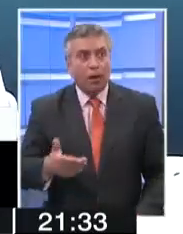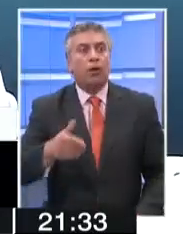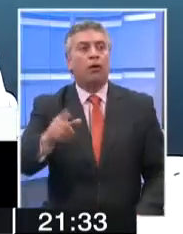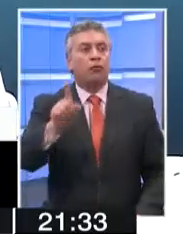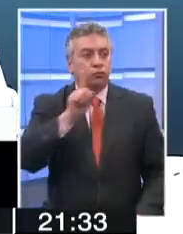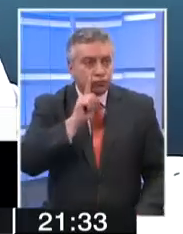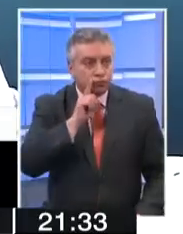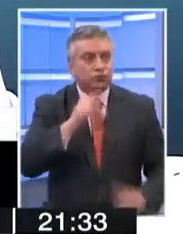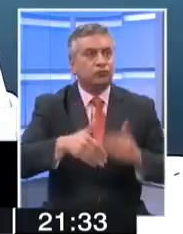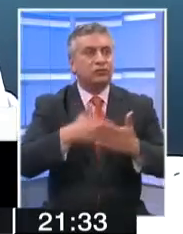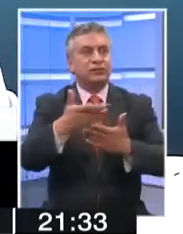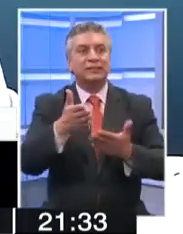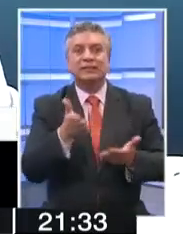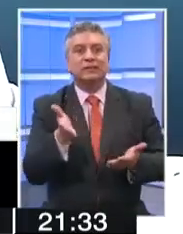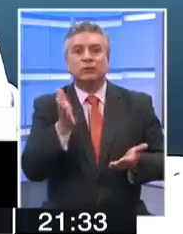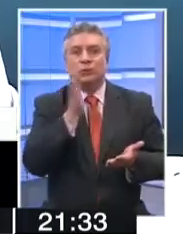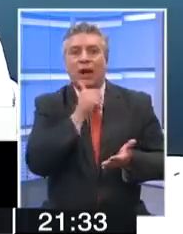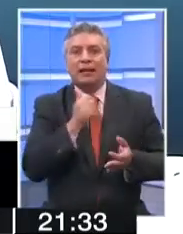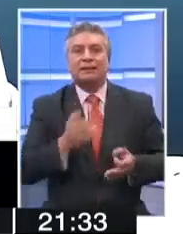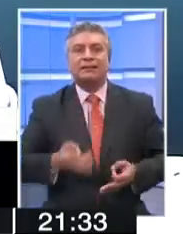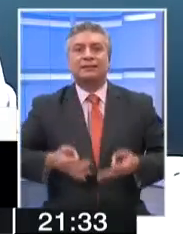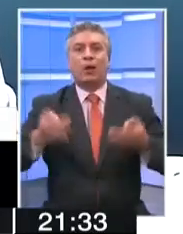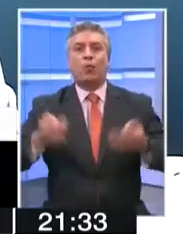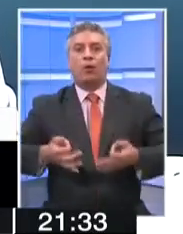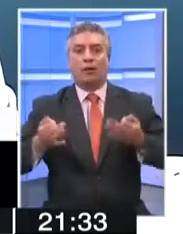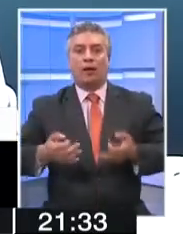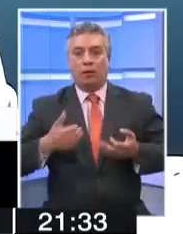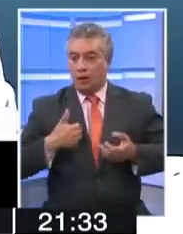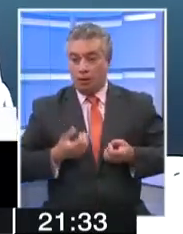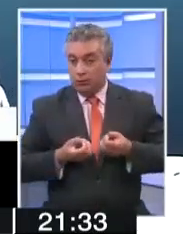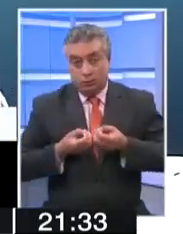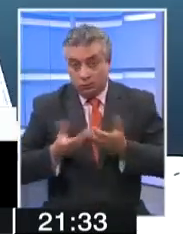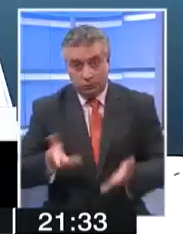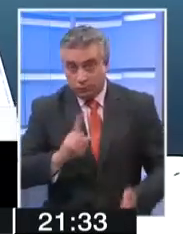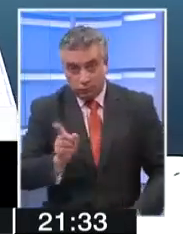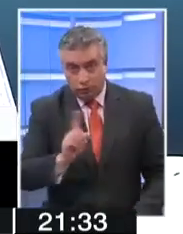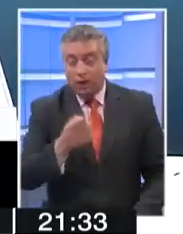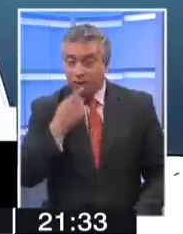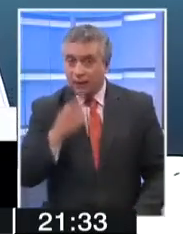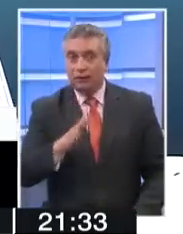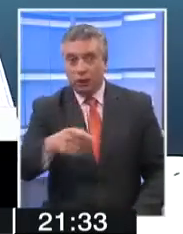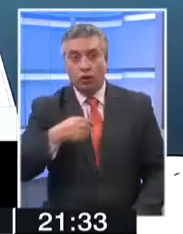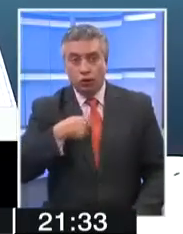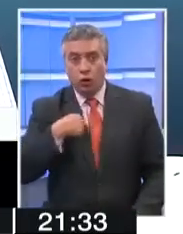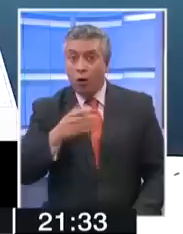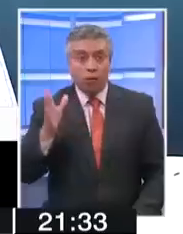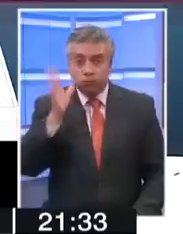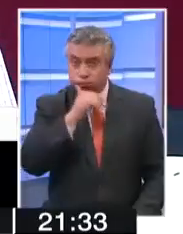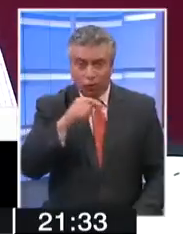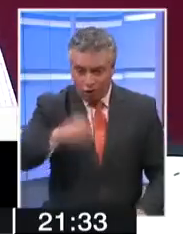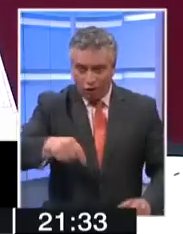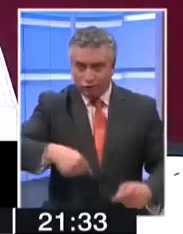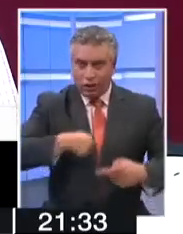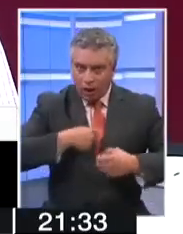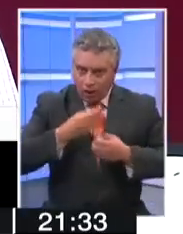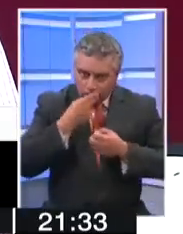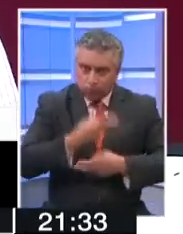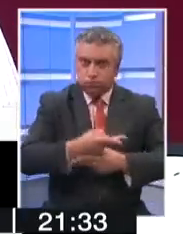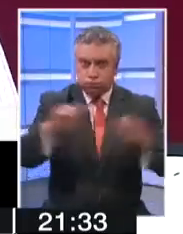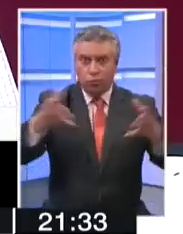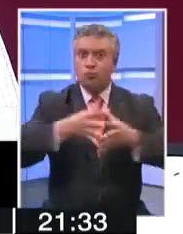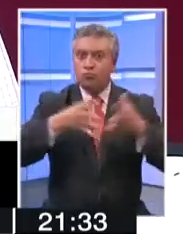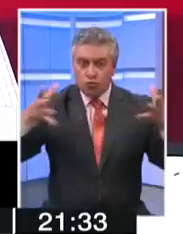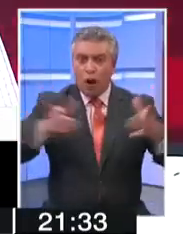estamos generando una inseguridad, no porque nosotros la queremos plantear. Hoy día, si yo no hubiese tenido esta posibilidad de decir lo que mucha gente